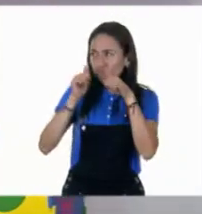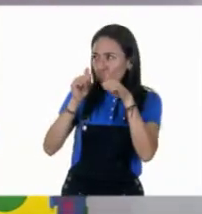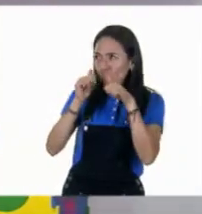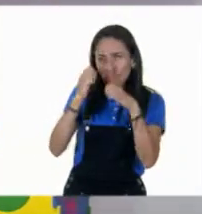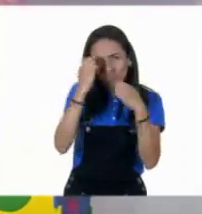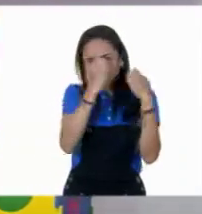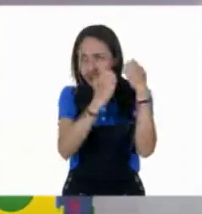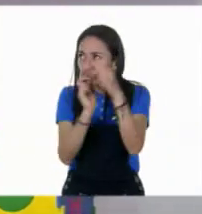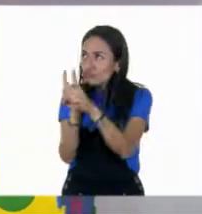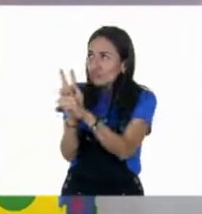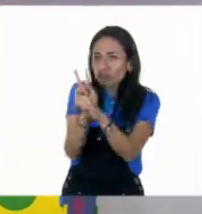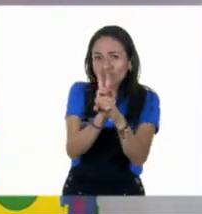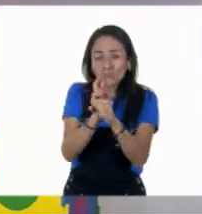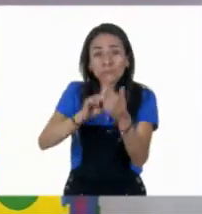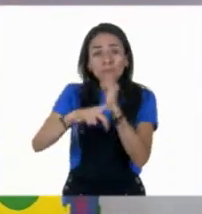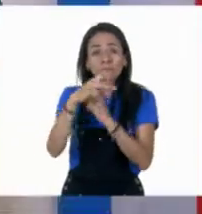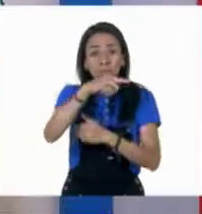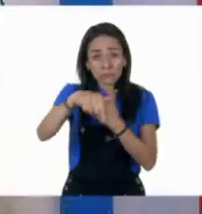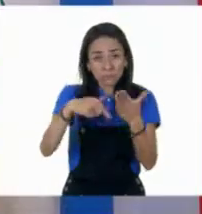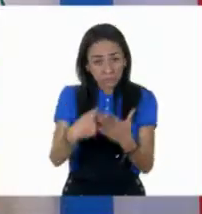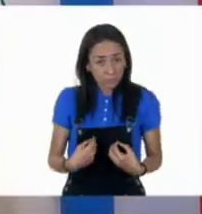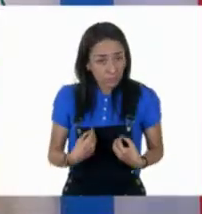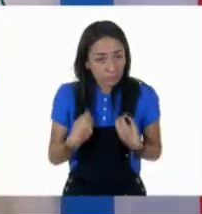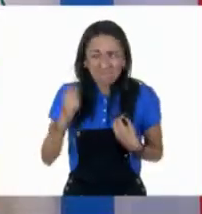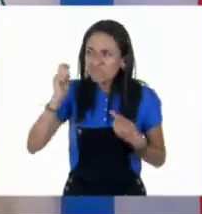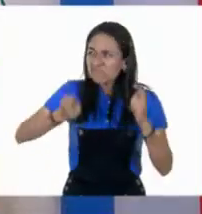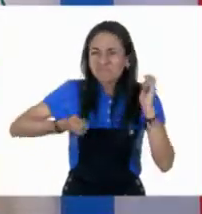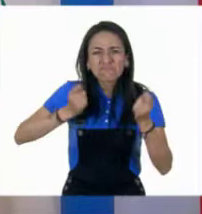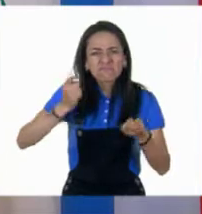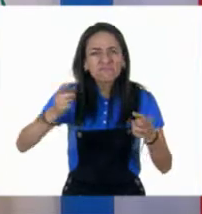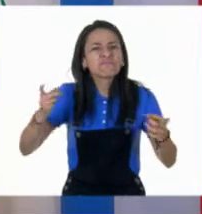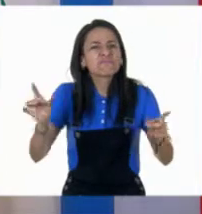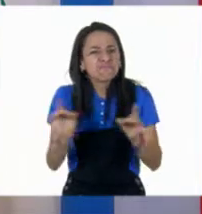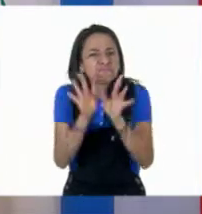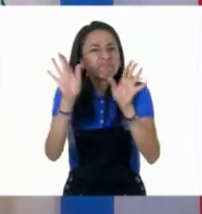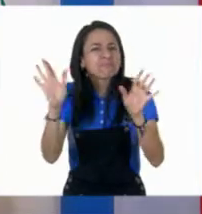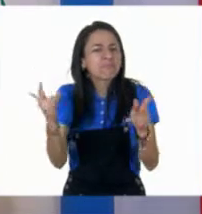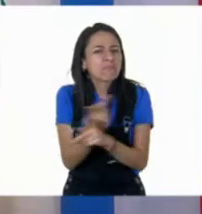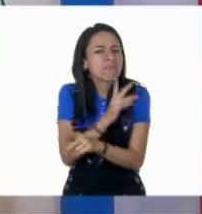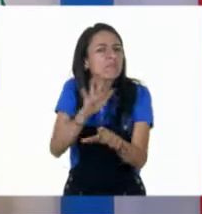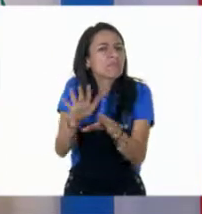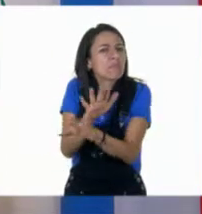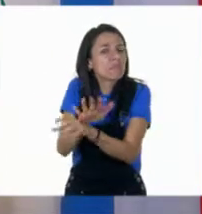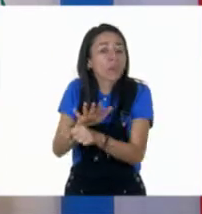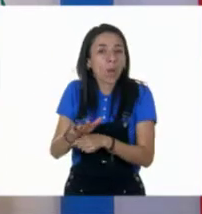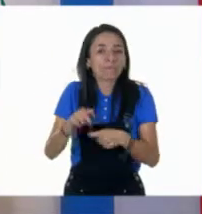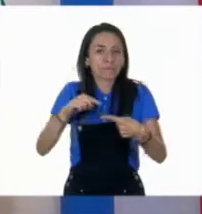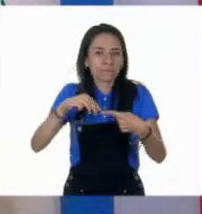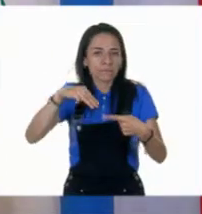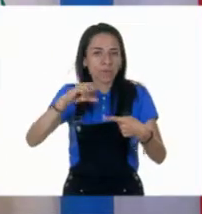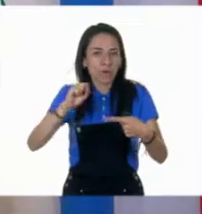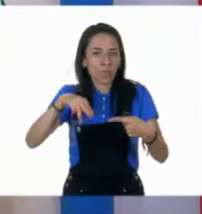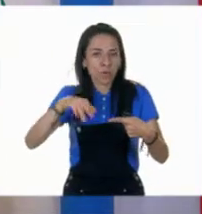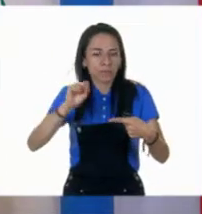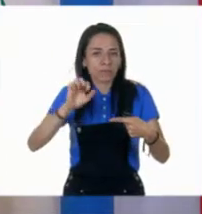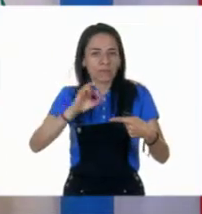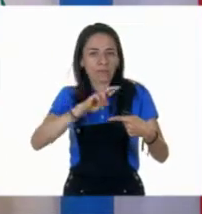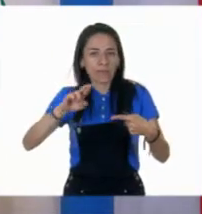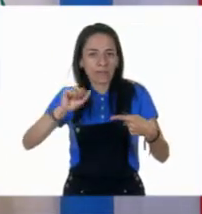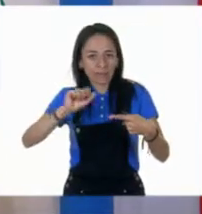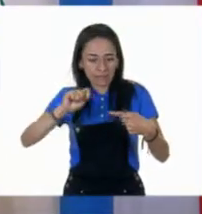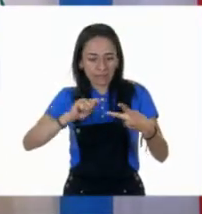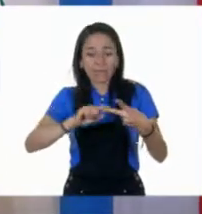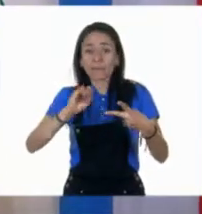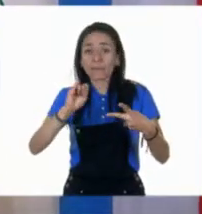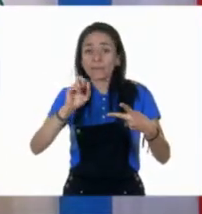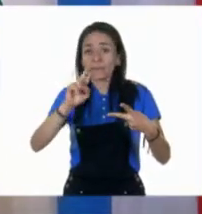pasa en donde tú vives. Y la agradecemos de especial manera a Montserrat, Irene e Iván. Gracias